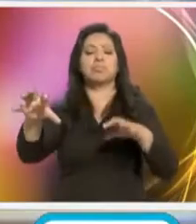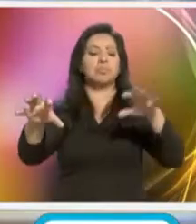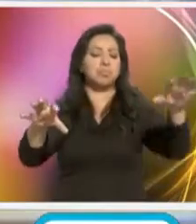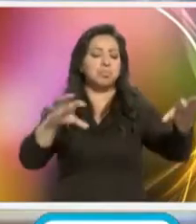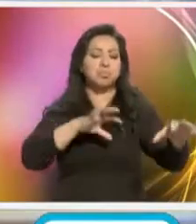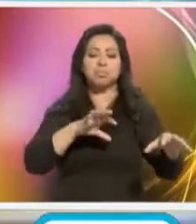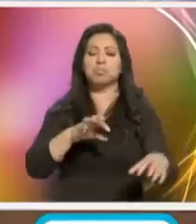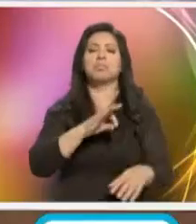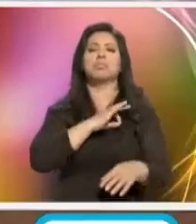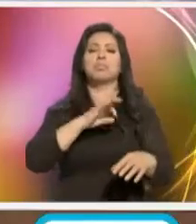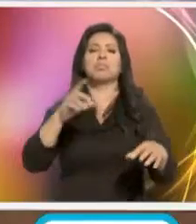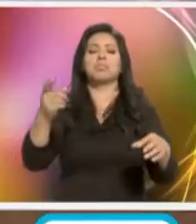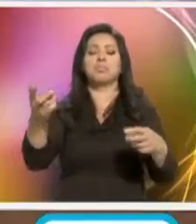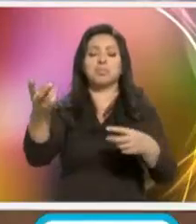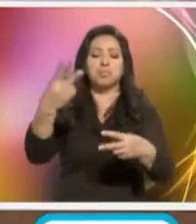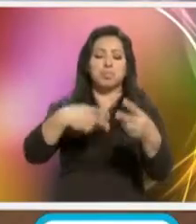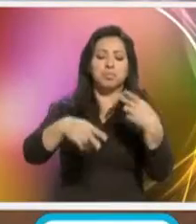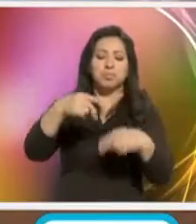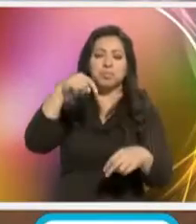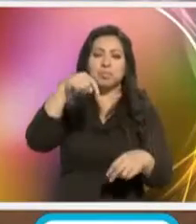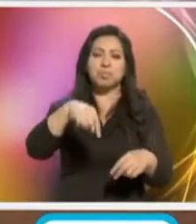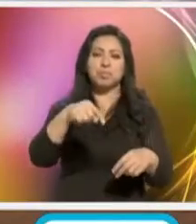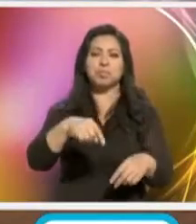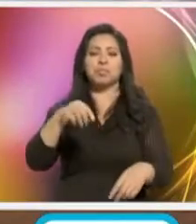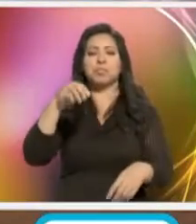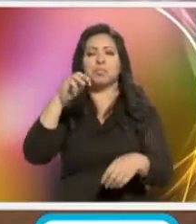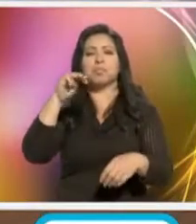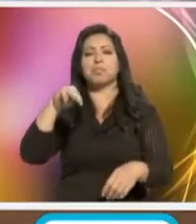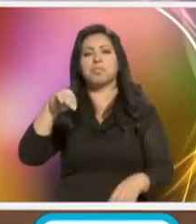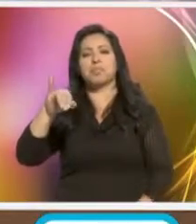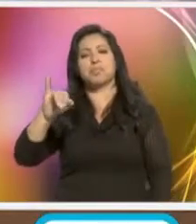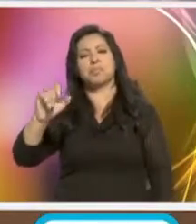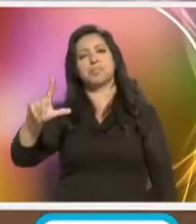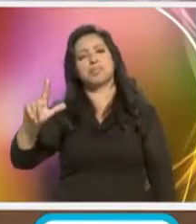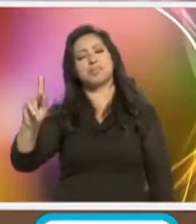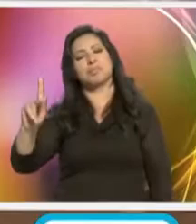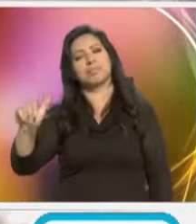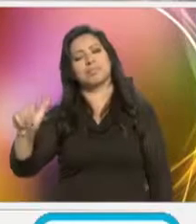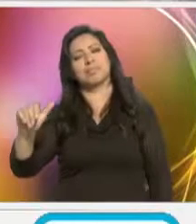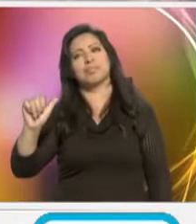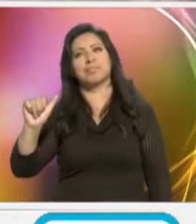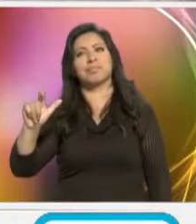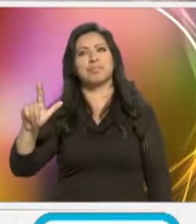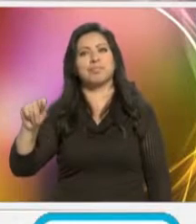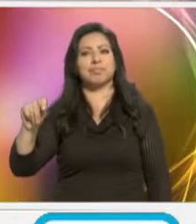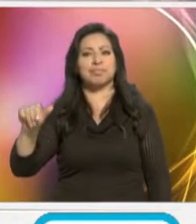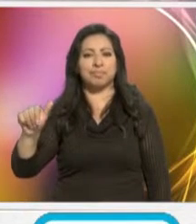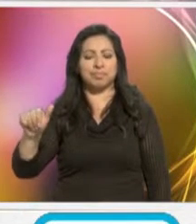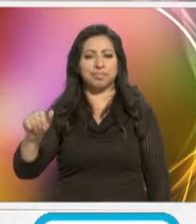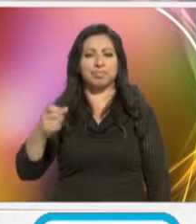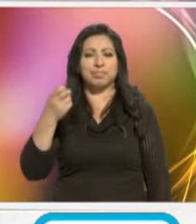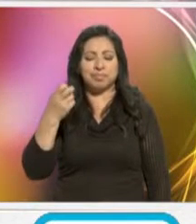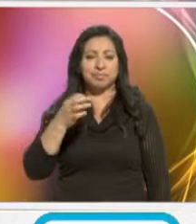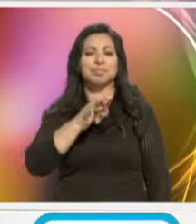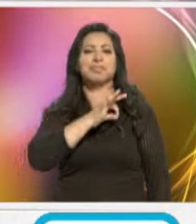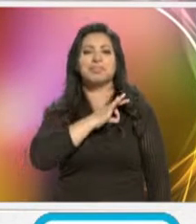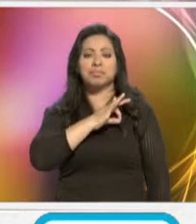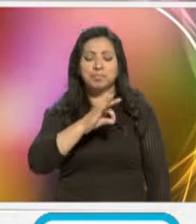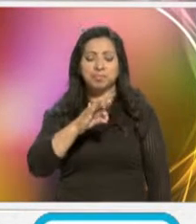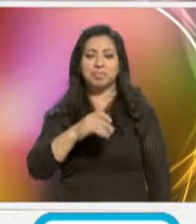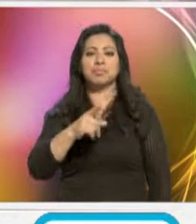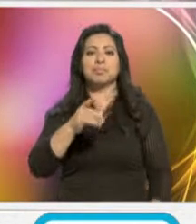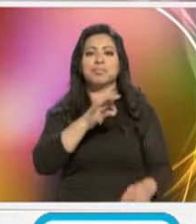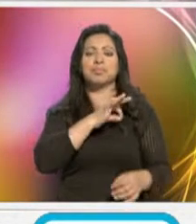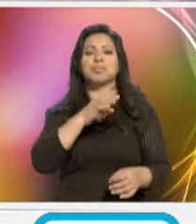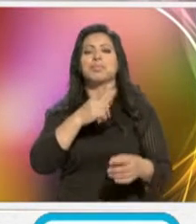bueno, pues carecen de cierta infraestructura en materia cultural, y bueno, pues ahora se recuperan las plazas